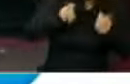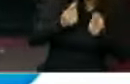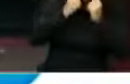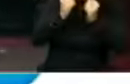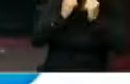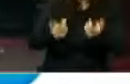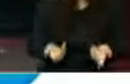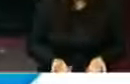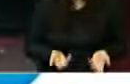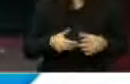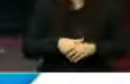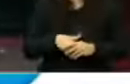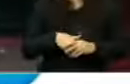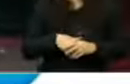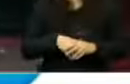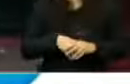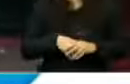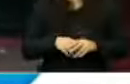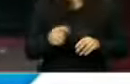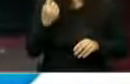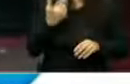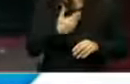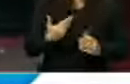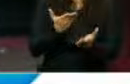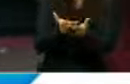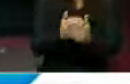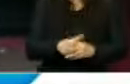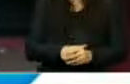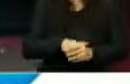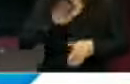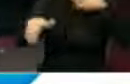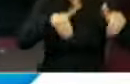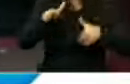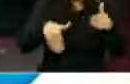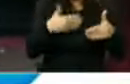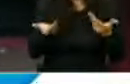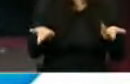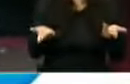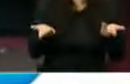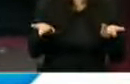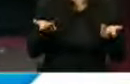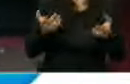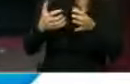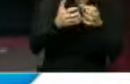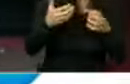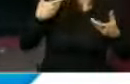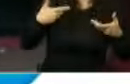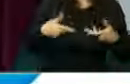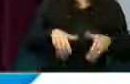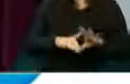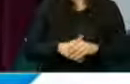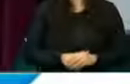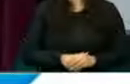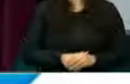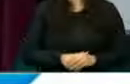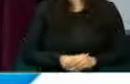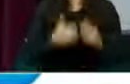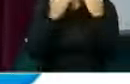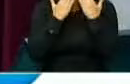cotidianamente estamos viendo cuando los chicos se desmayan de hambre, estamos viendo cuando comen comida que prácticamente no comería